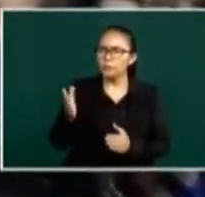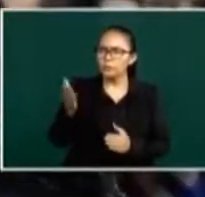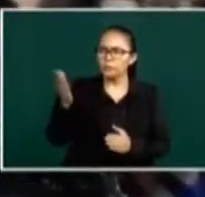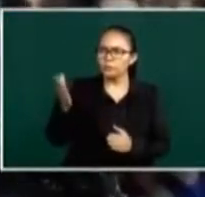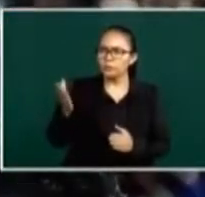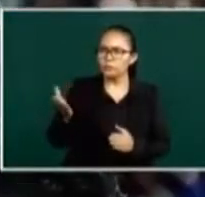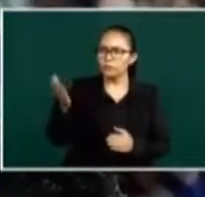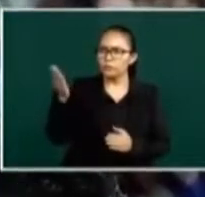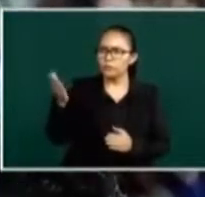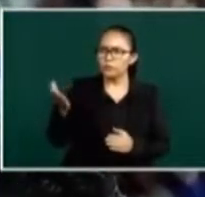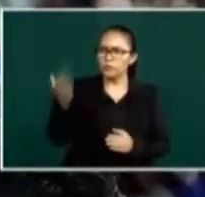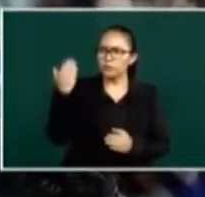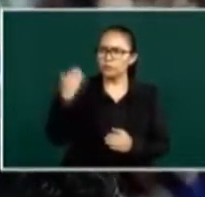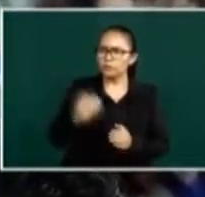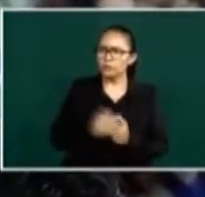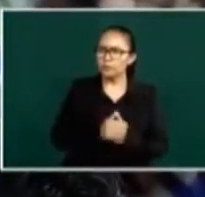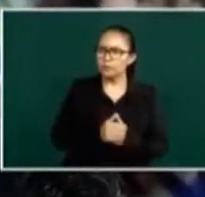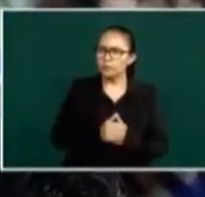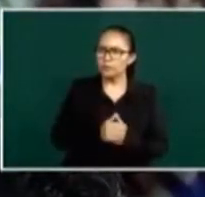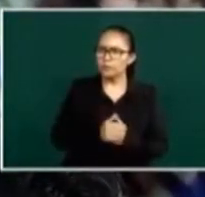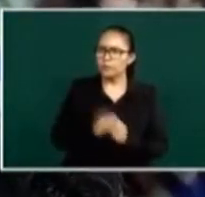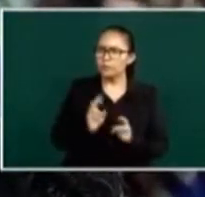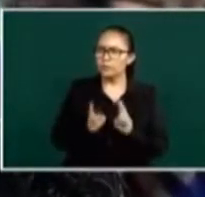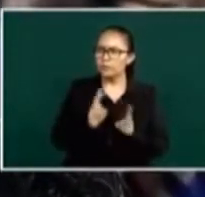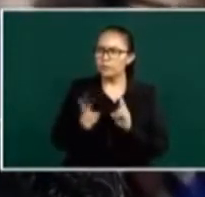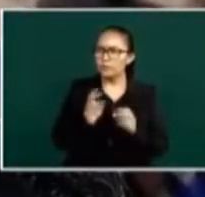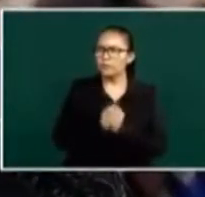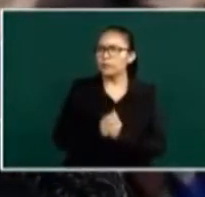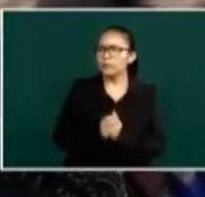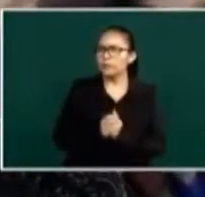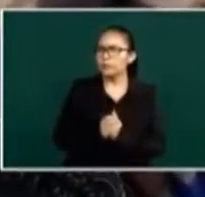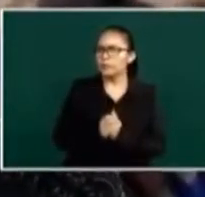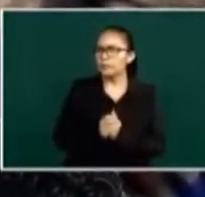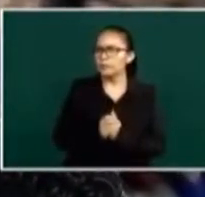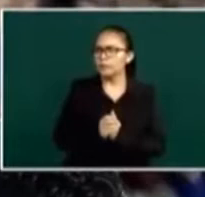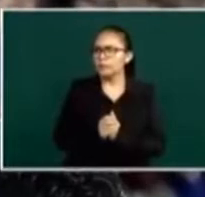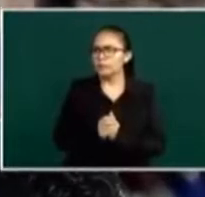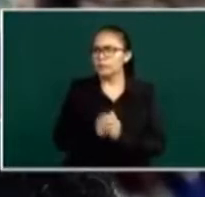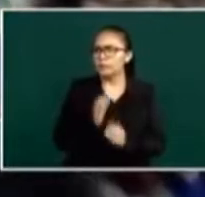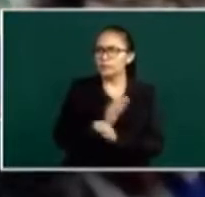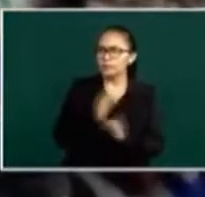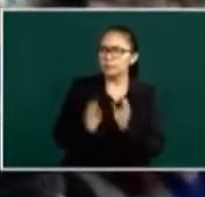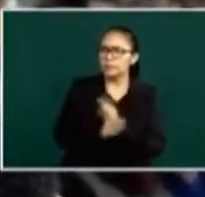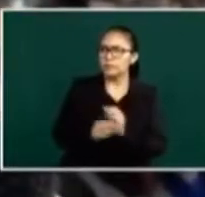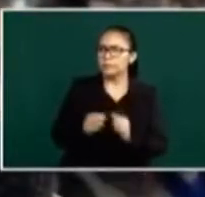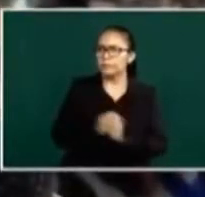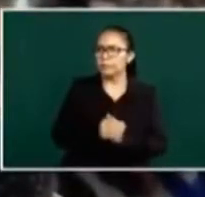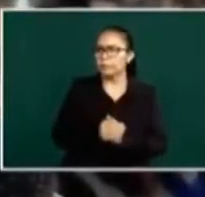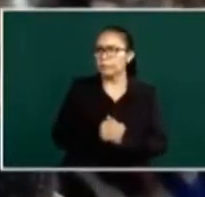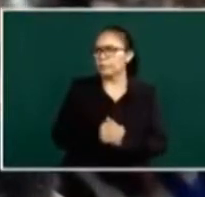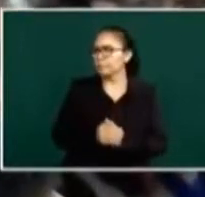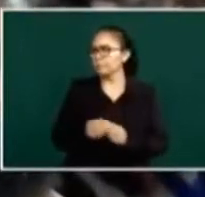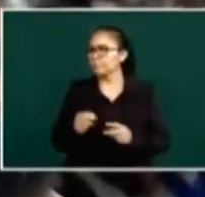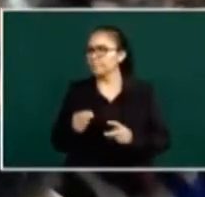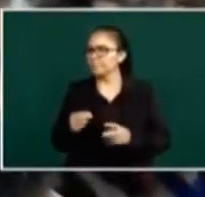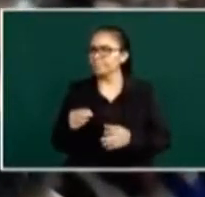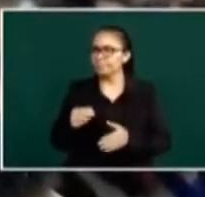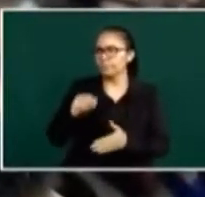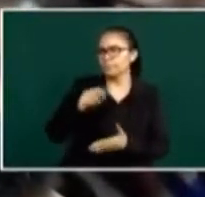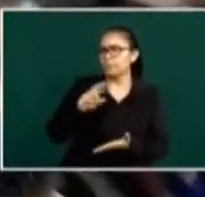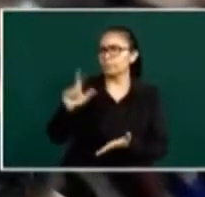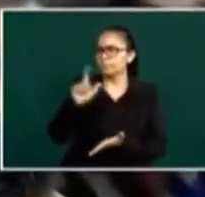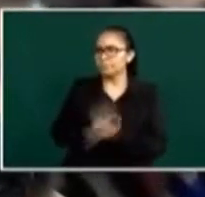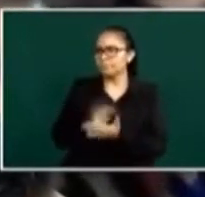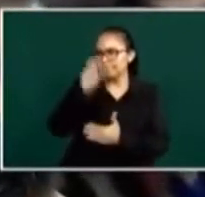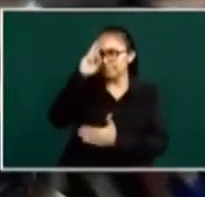lo que gran parte de la ciudadanía en redes sociales y el mismo abogado de la detenida consideran es una venganza e investigación armada a